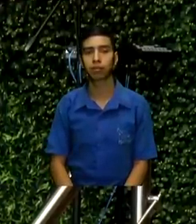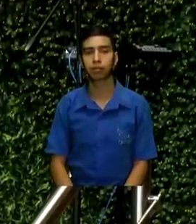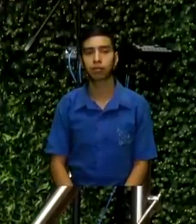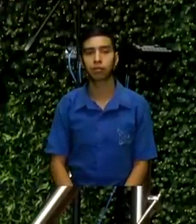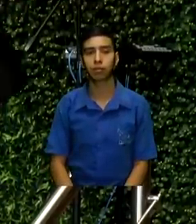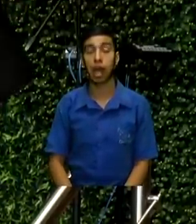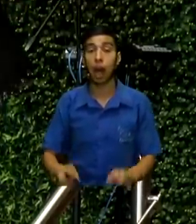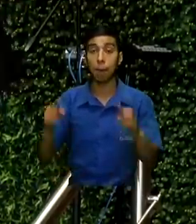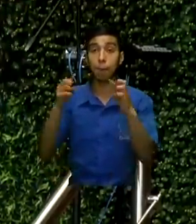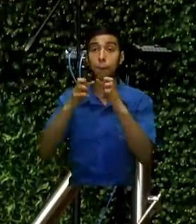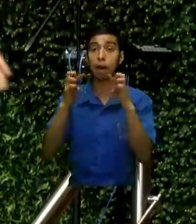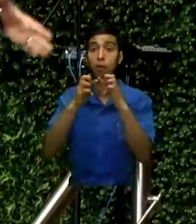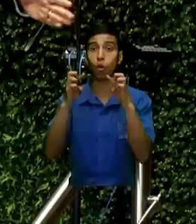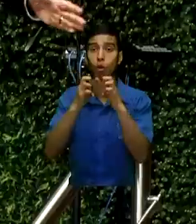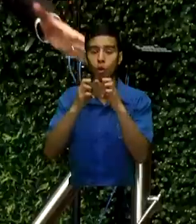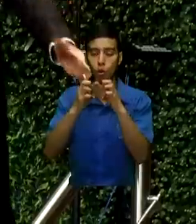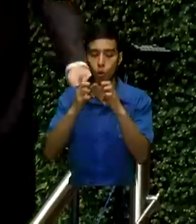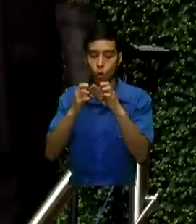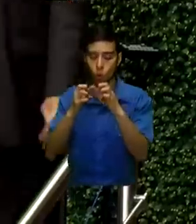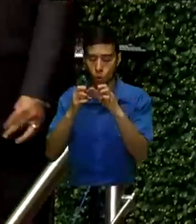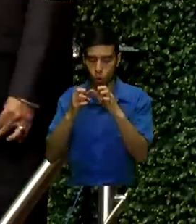valerosa. Los tenía que matar.